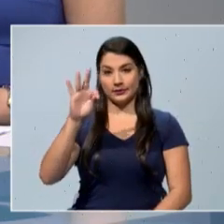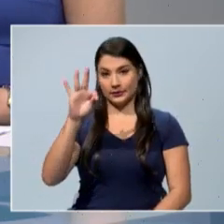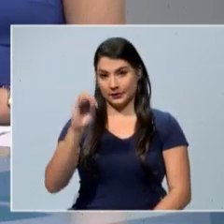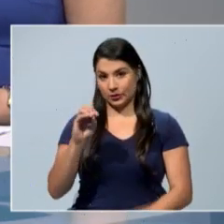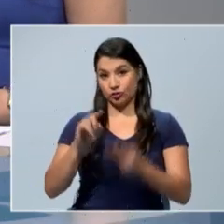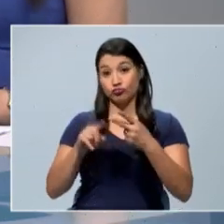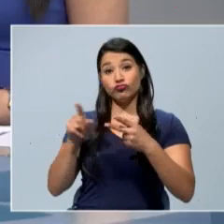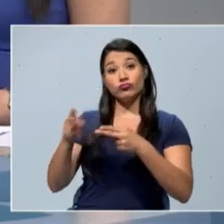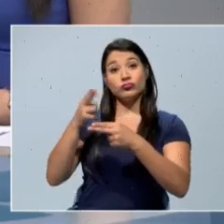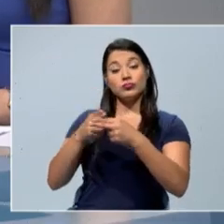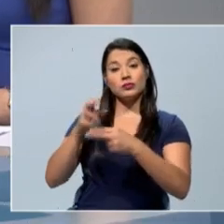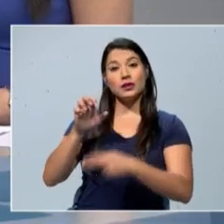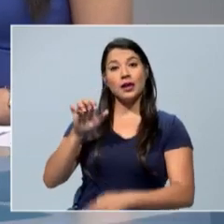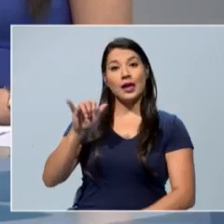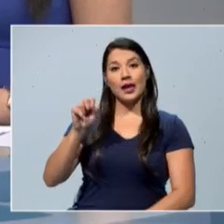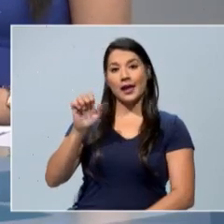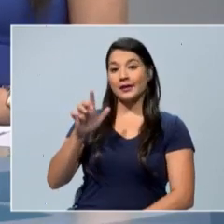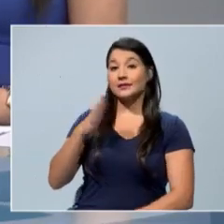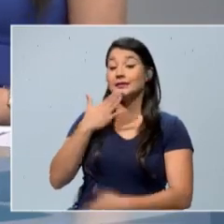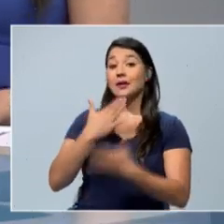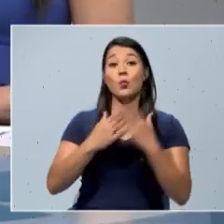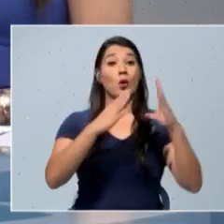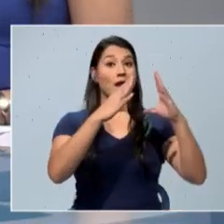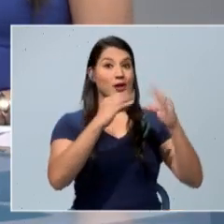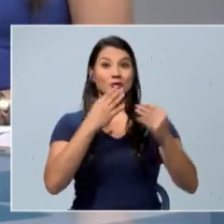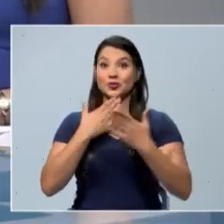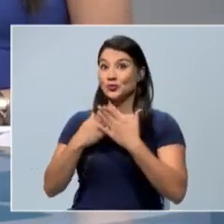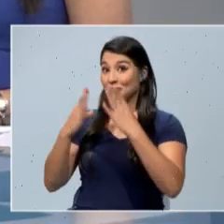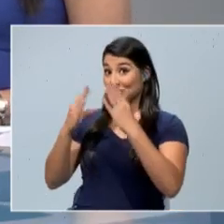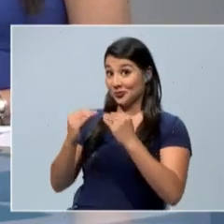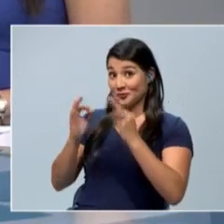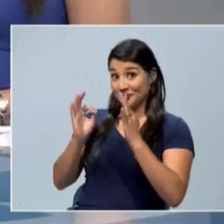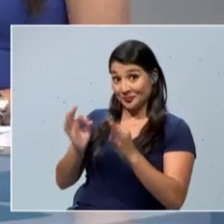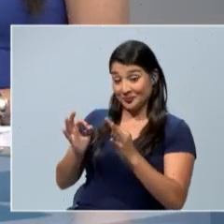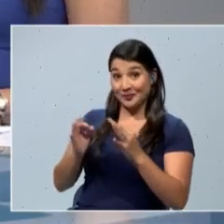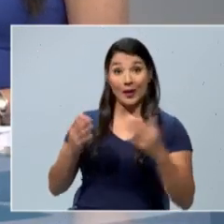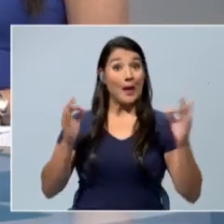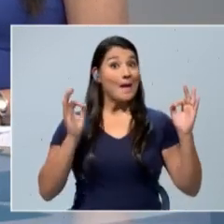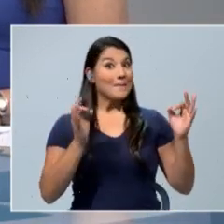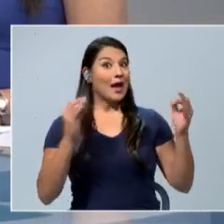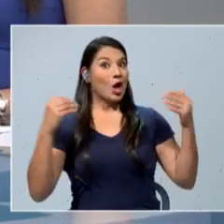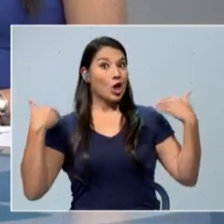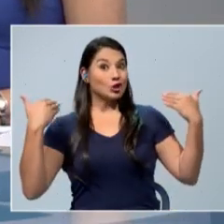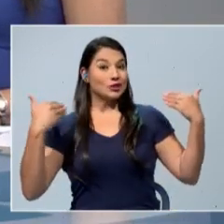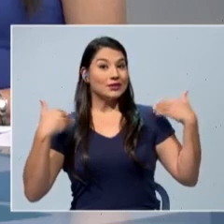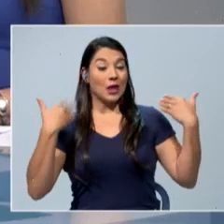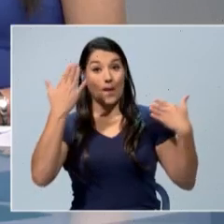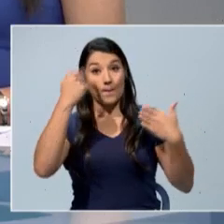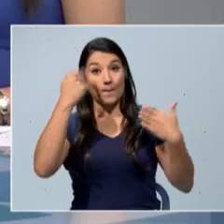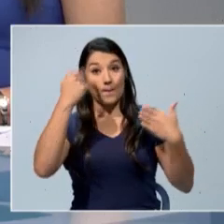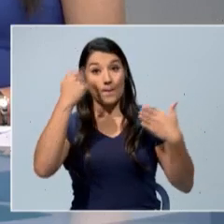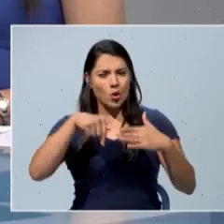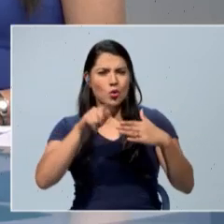Chacón Cordero. Buenas noches, Eisel. Buenas noches, don Ernesto, ¿cómo está? Muy bien, contentísimo porque hoy he hecho una